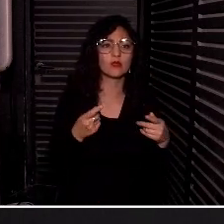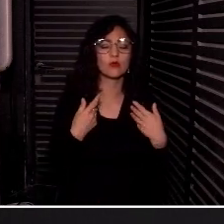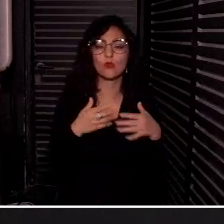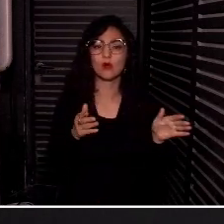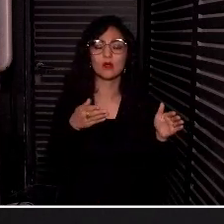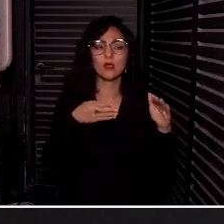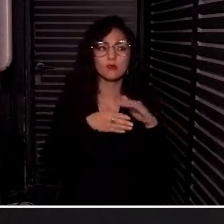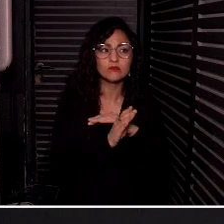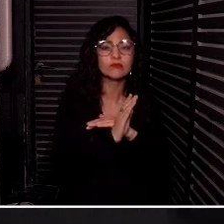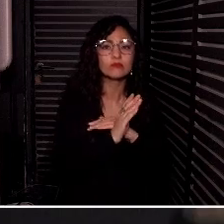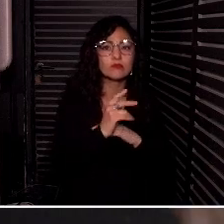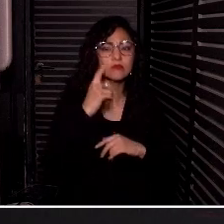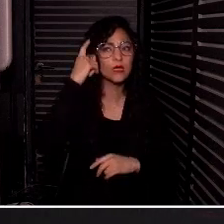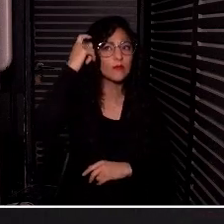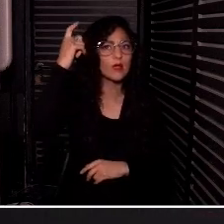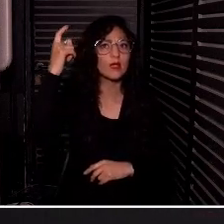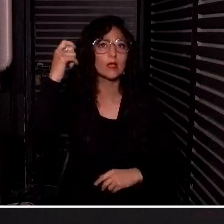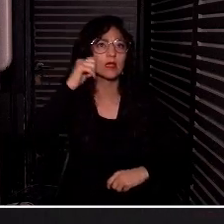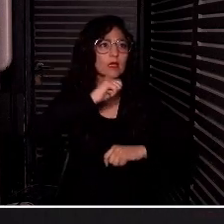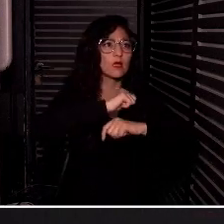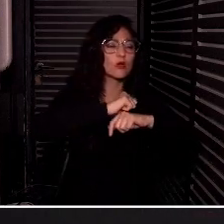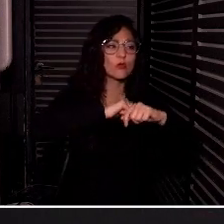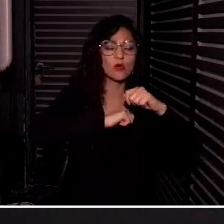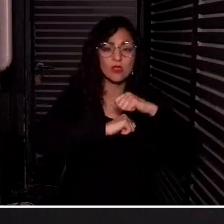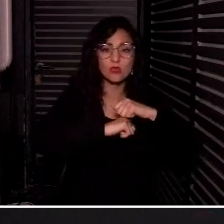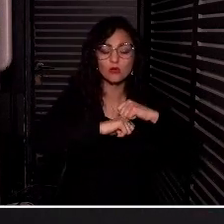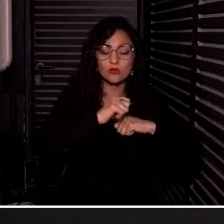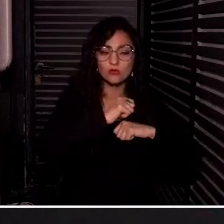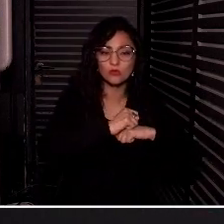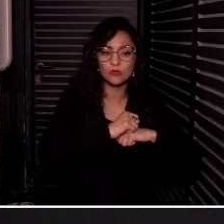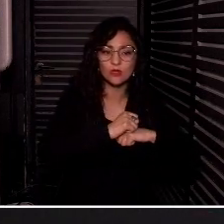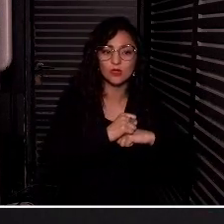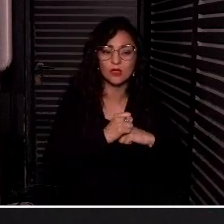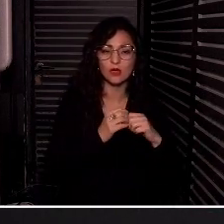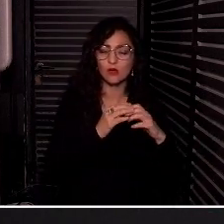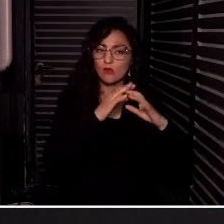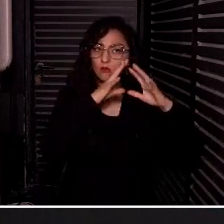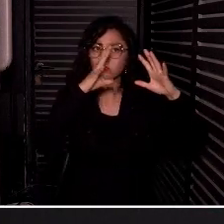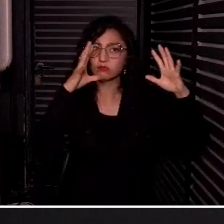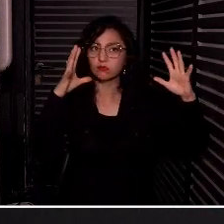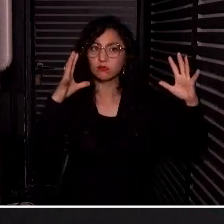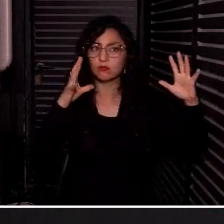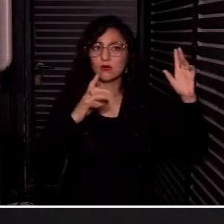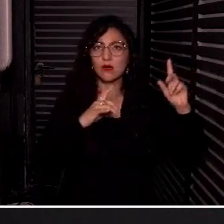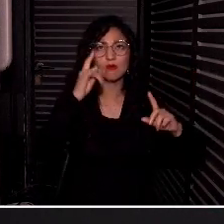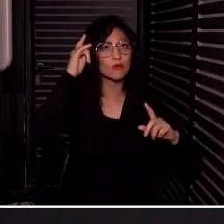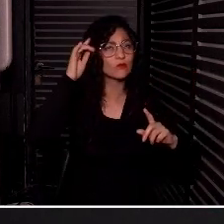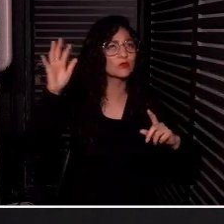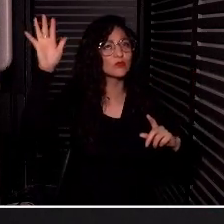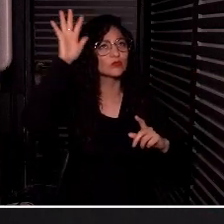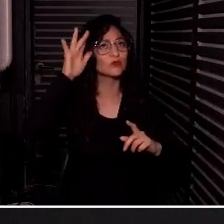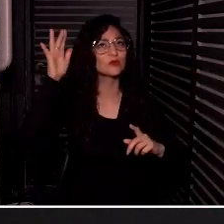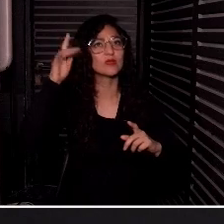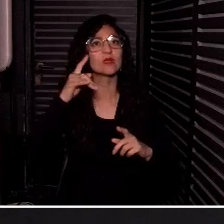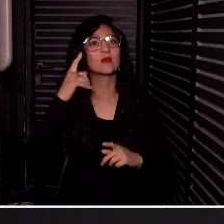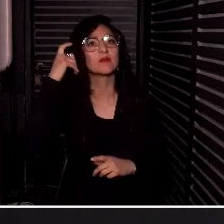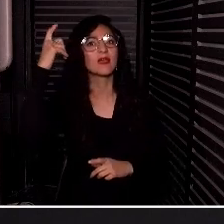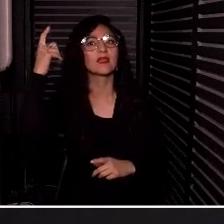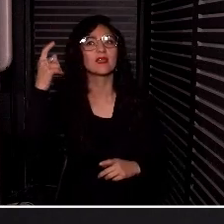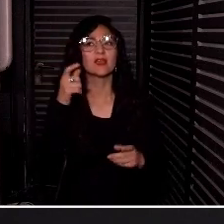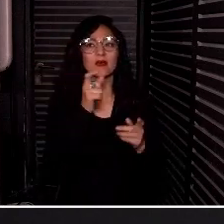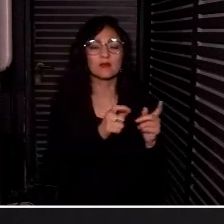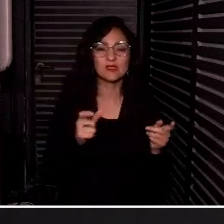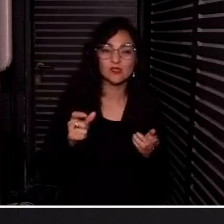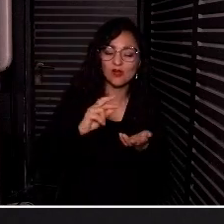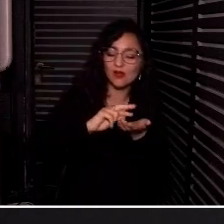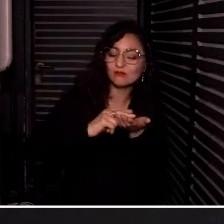medio imaginan tremendas estructuras cierto que incluso da para editorializaba es que los Editores pueden